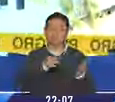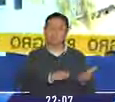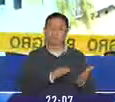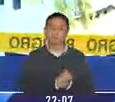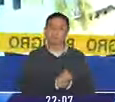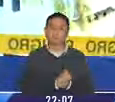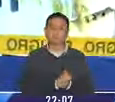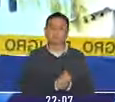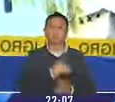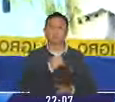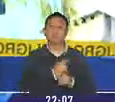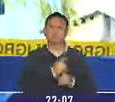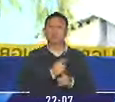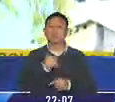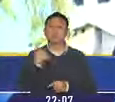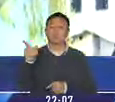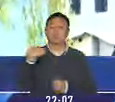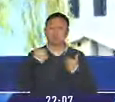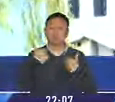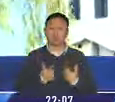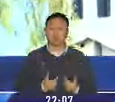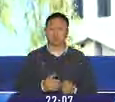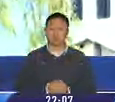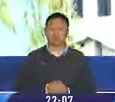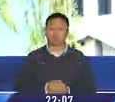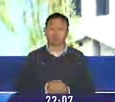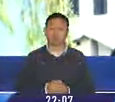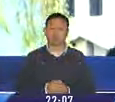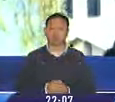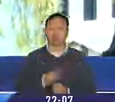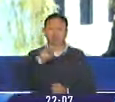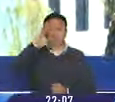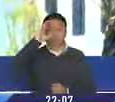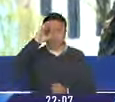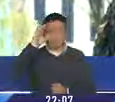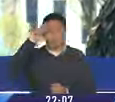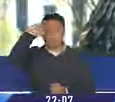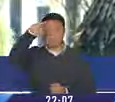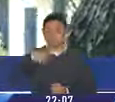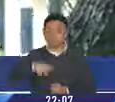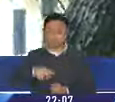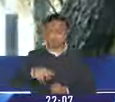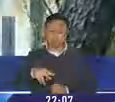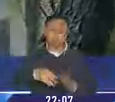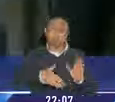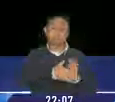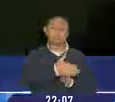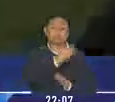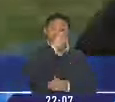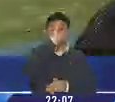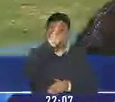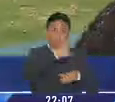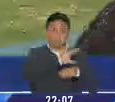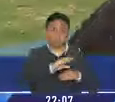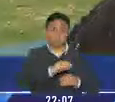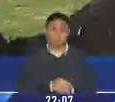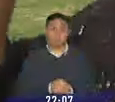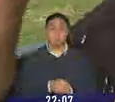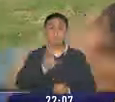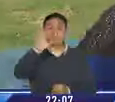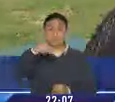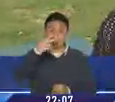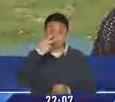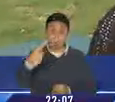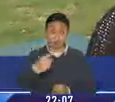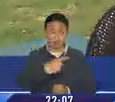tal razón, solo su cuerpo esperaba que medicina legal lo baje y se lo lleve hasta la morgue esperando ser reconocido. Y ahí me llaman, se ve, sí, venga, venga.